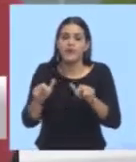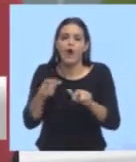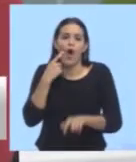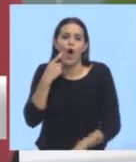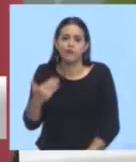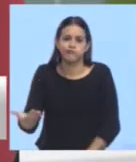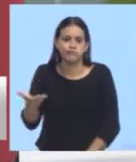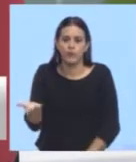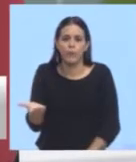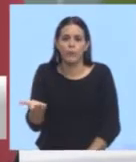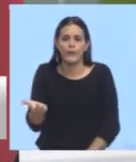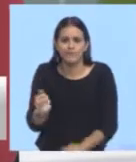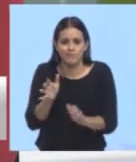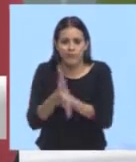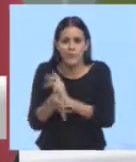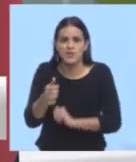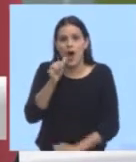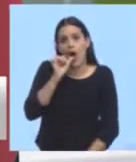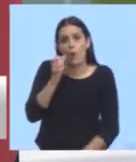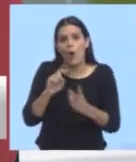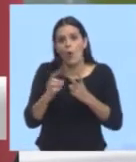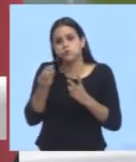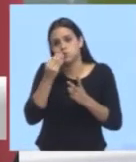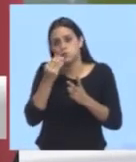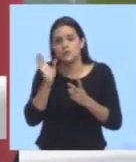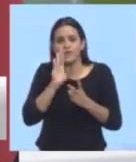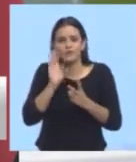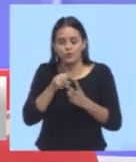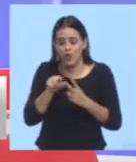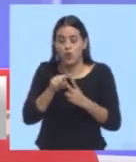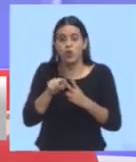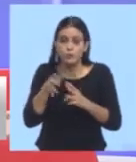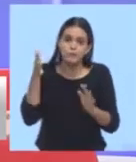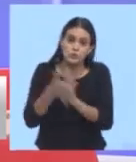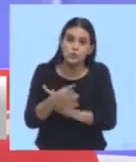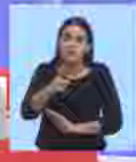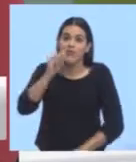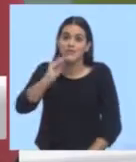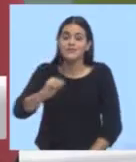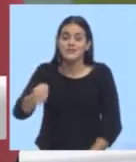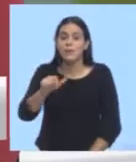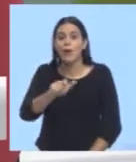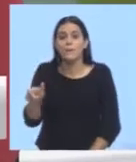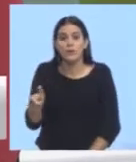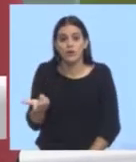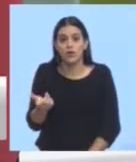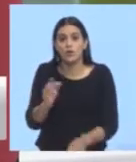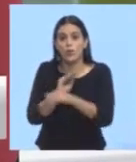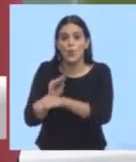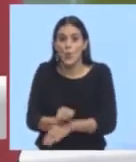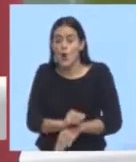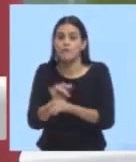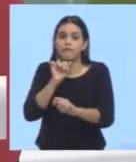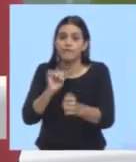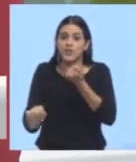frecuente es por tomar agua y alimentos contaminados entonces por eso las recomendaciones más importantes van hacia eso hacia el